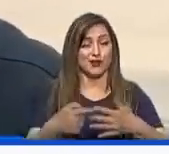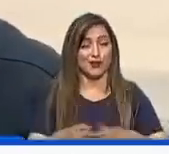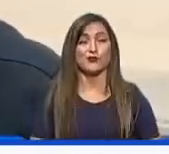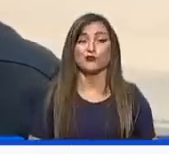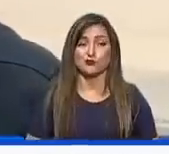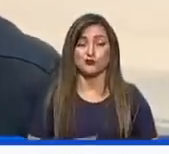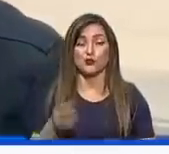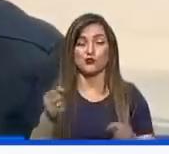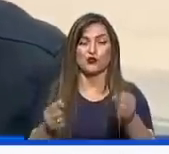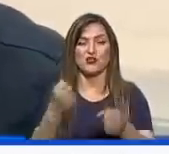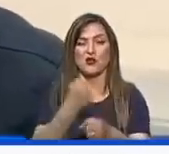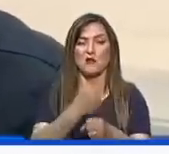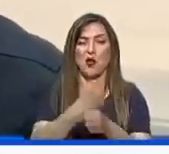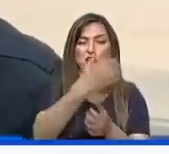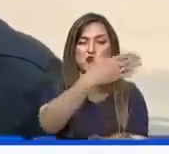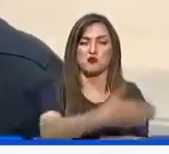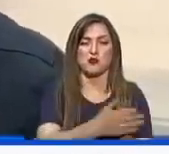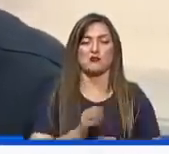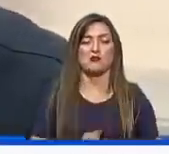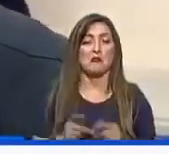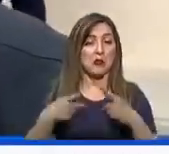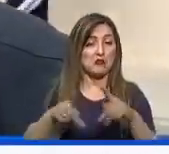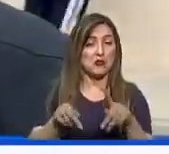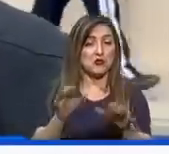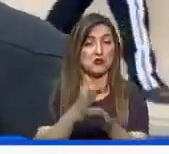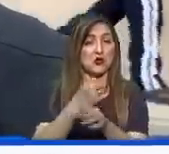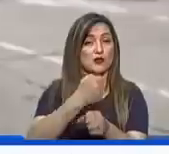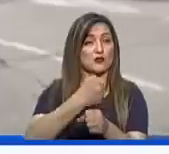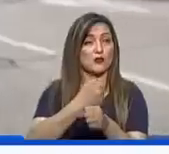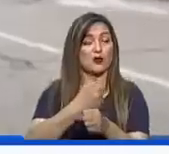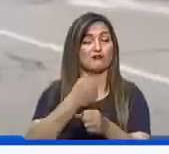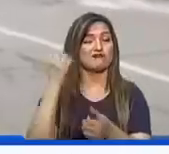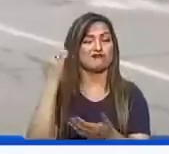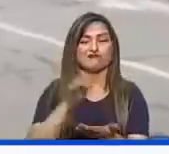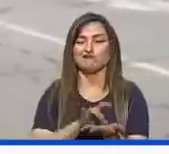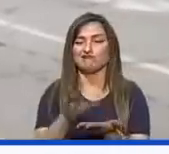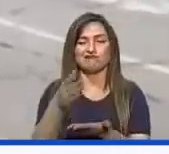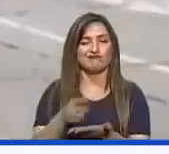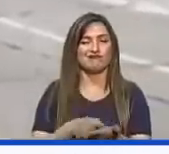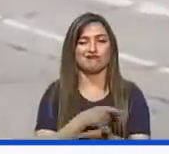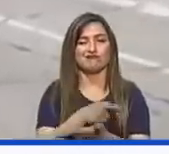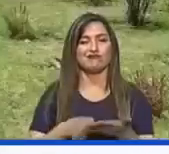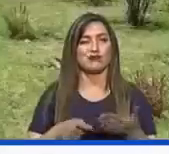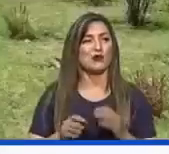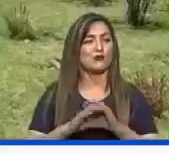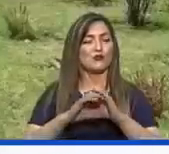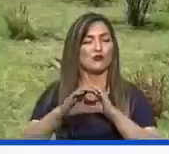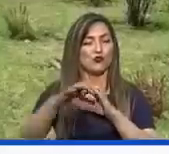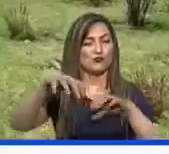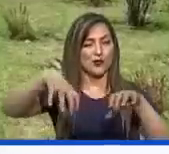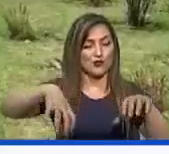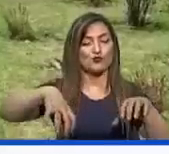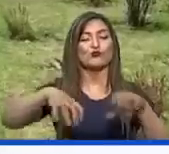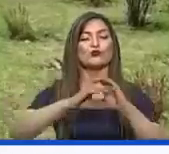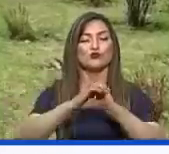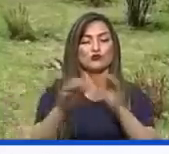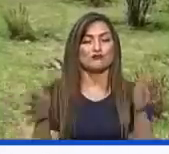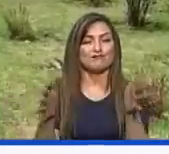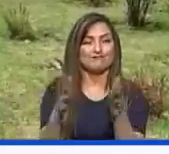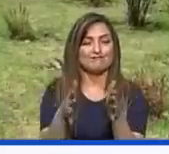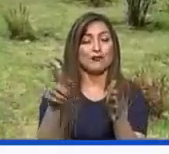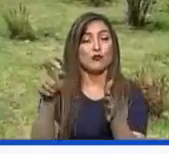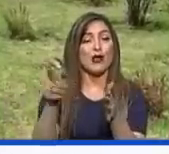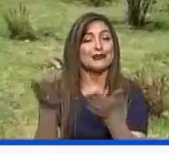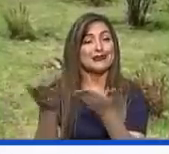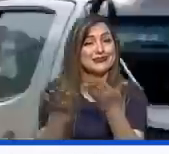lapso de tiempo incluso la revocatoria del permiso de operación los buses interparroquiales el tranvía y buses escolares son los que han prestado el servicio